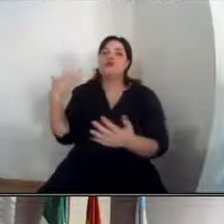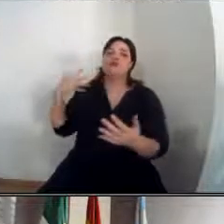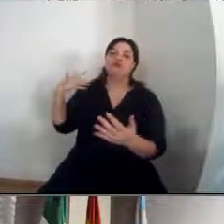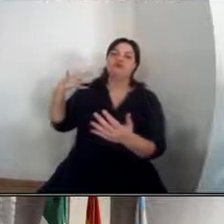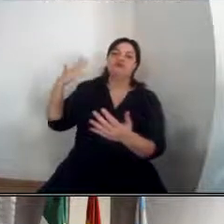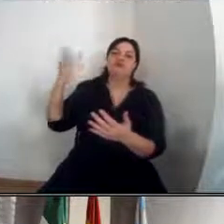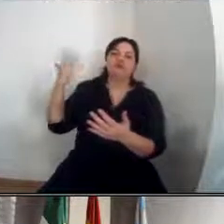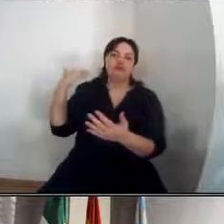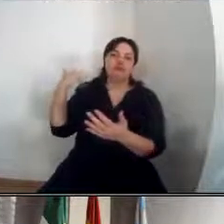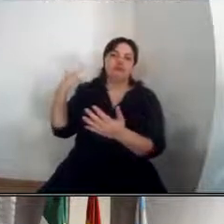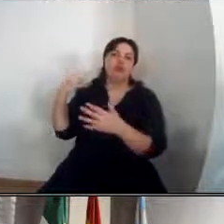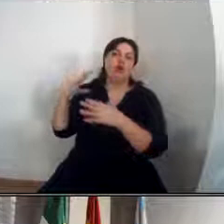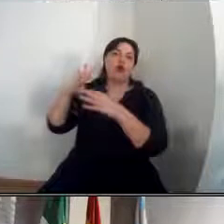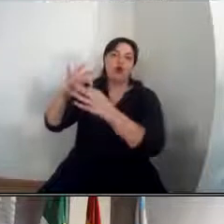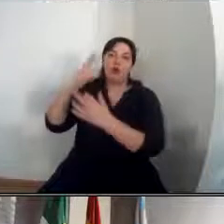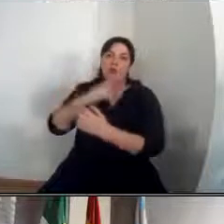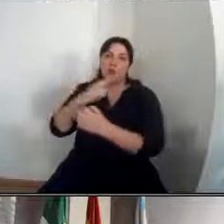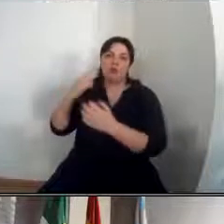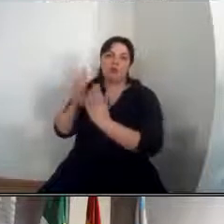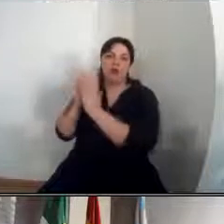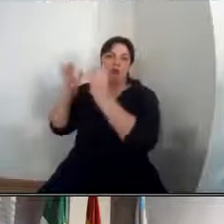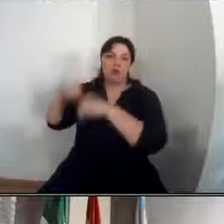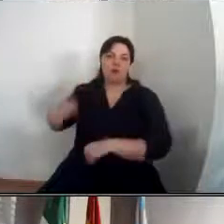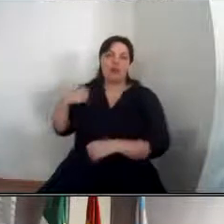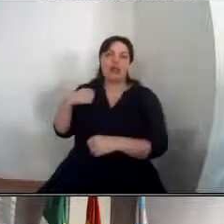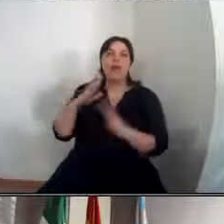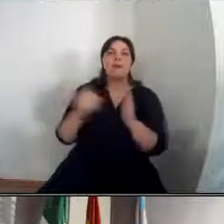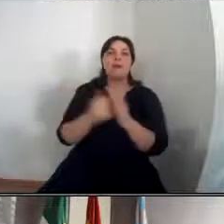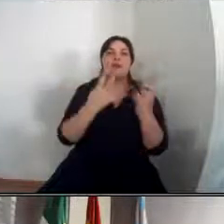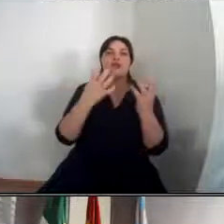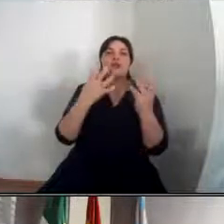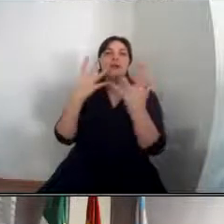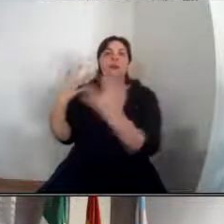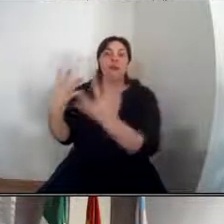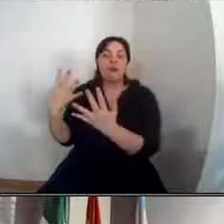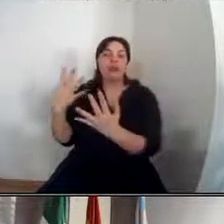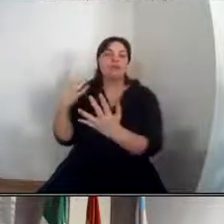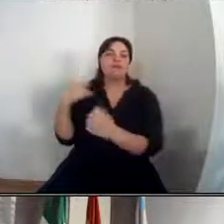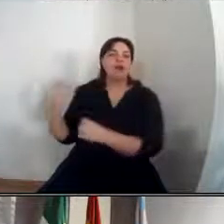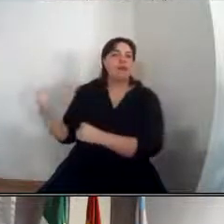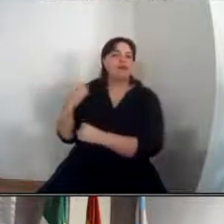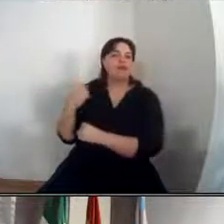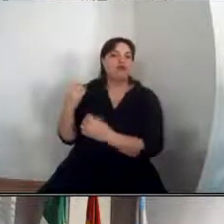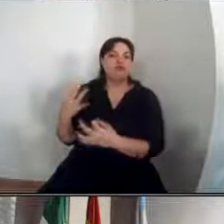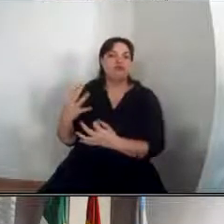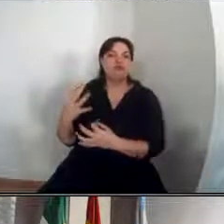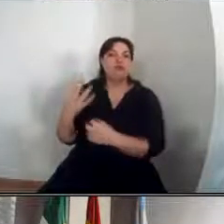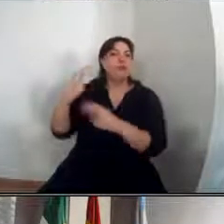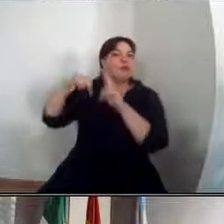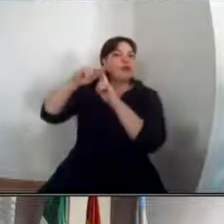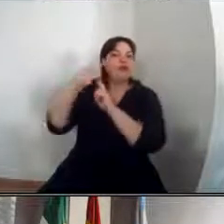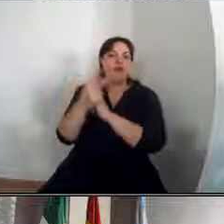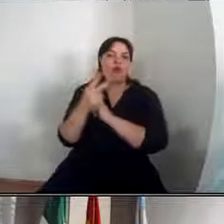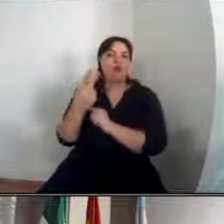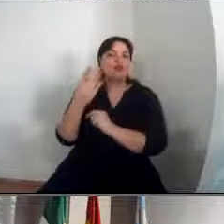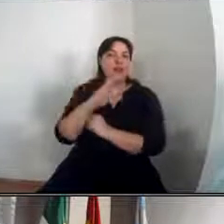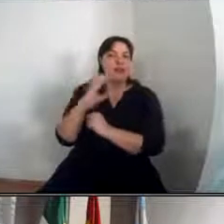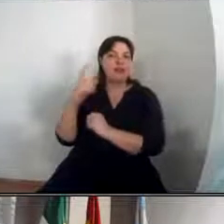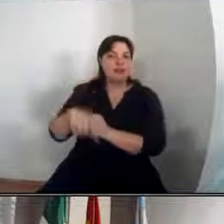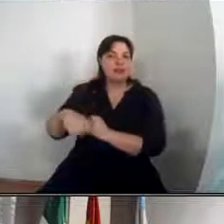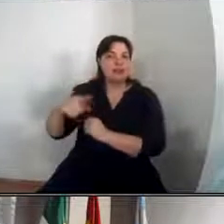en 1999, con el apoyo inestimable, por supuesto, de las dos diputaciones, Badajoz y